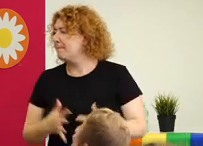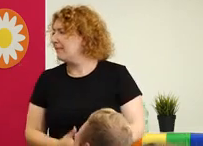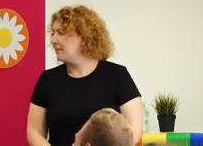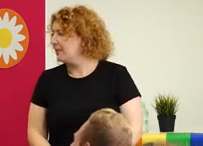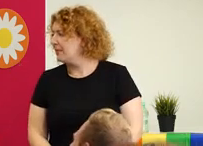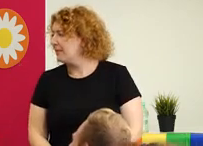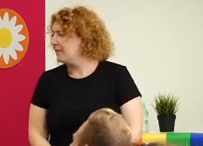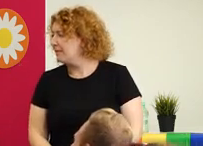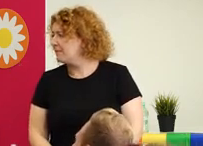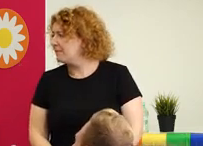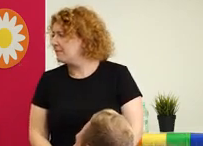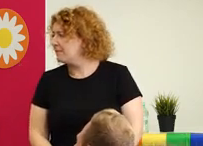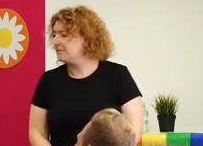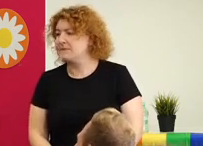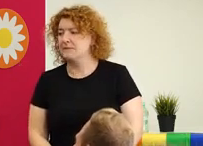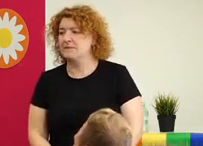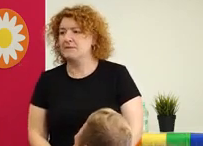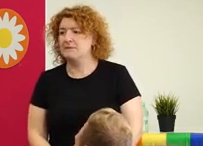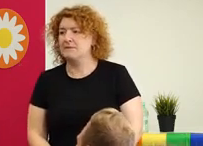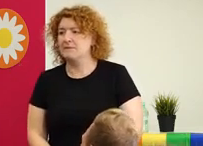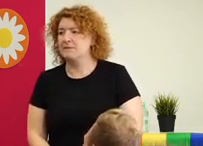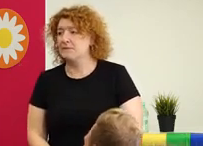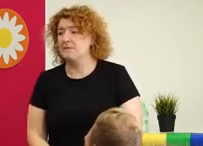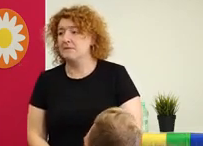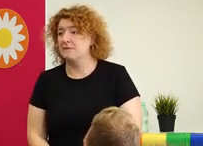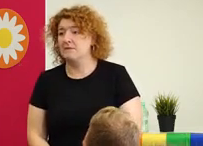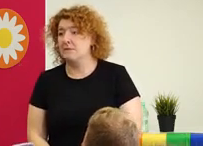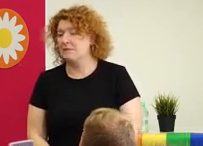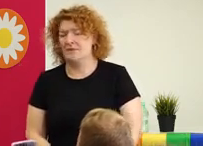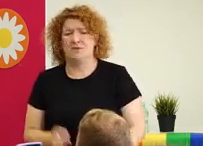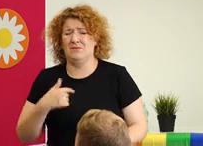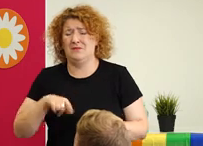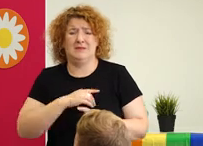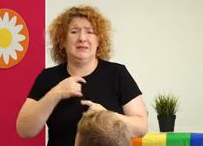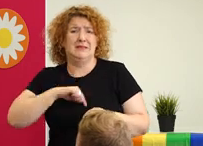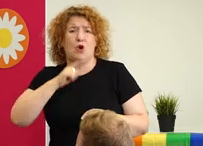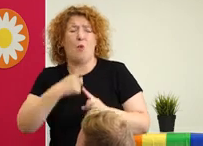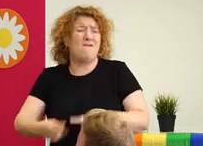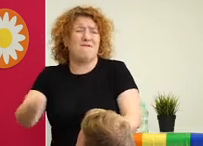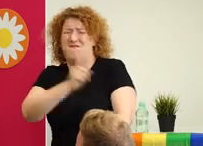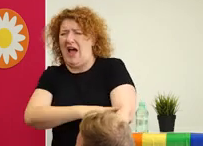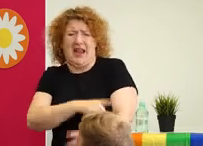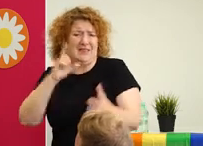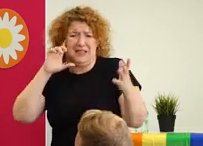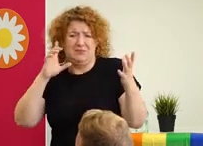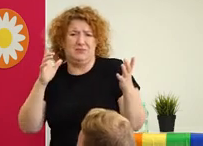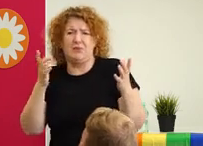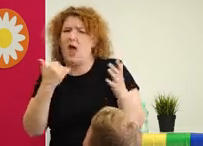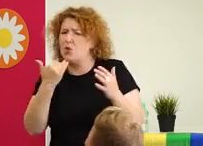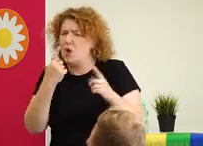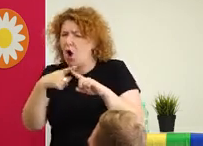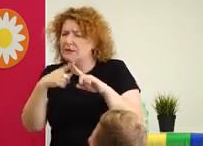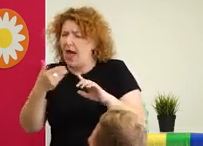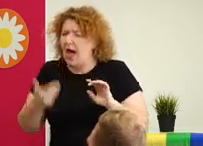Y fíjense que hemos llegado a un fanatismo que oculta algo muy grave,